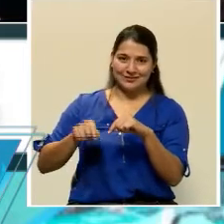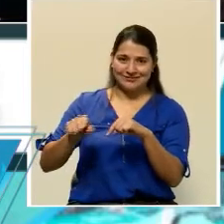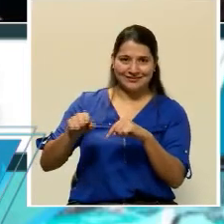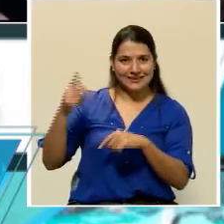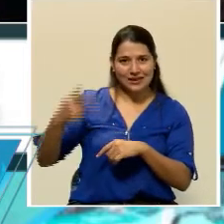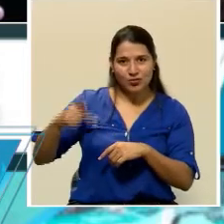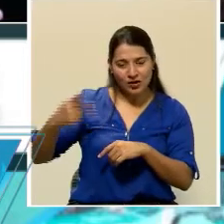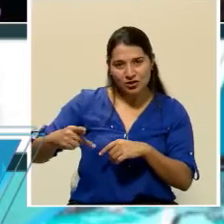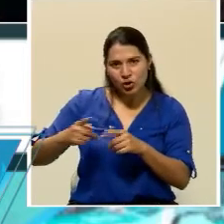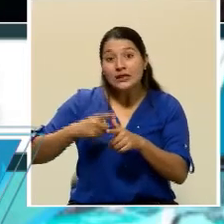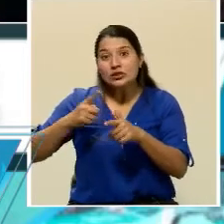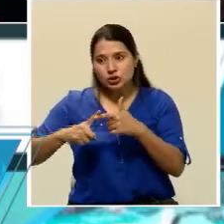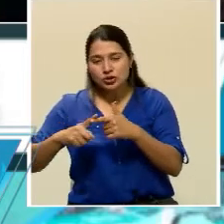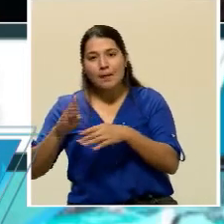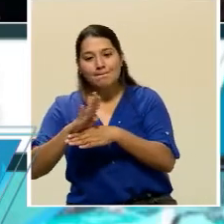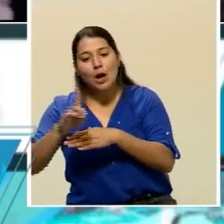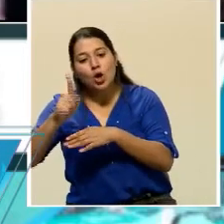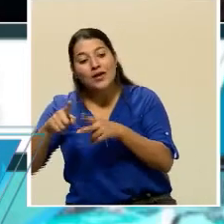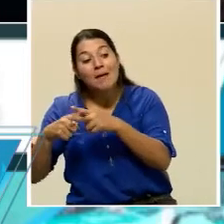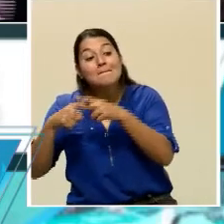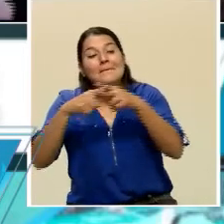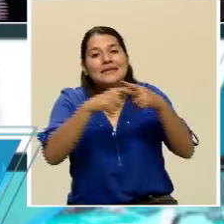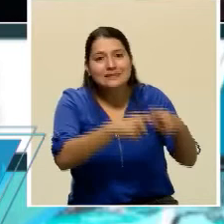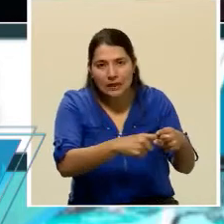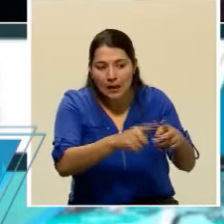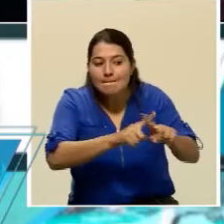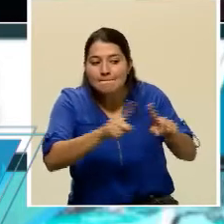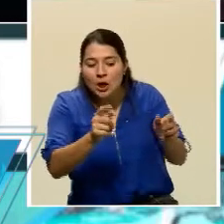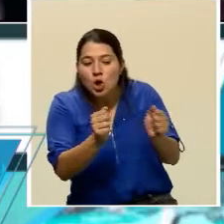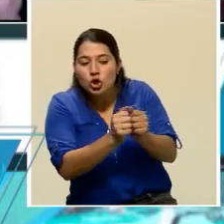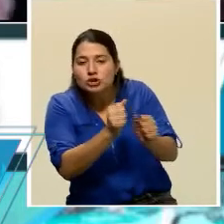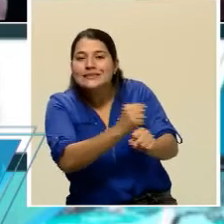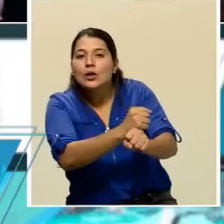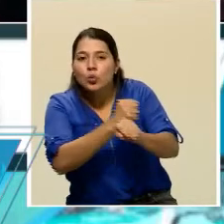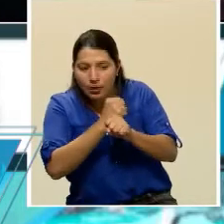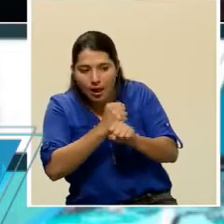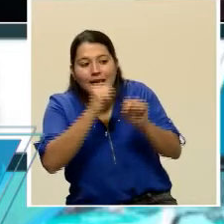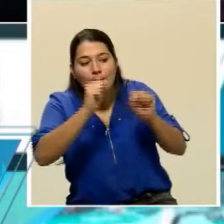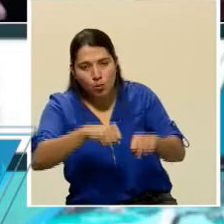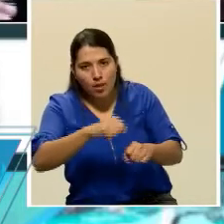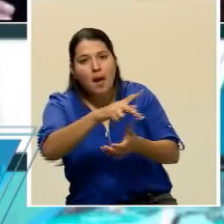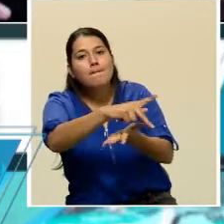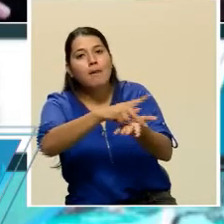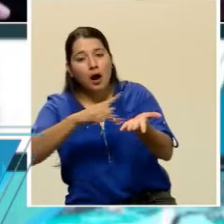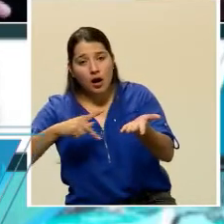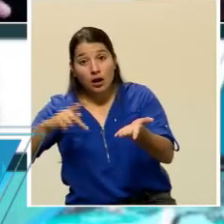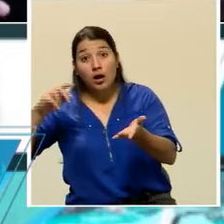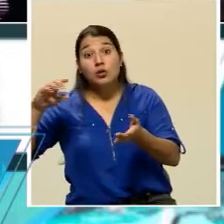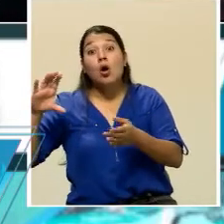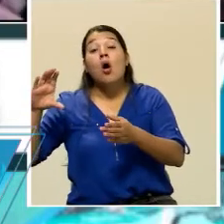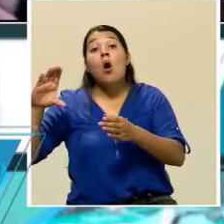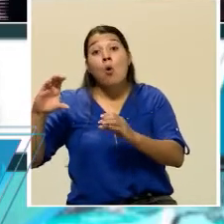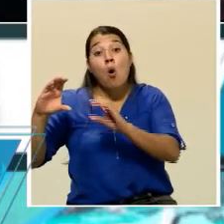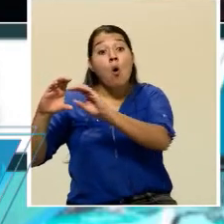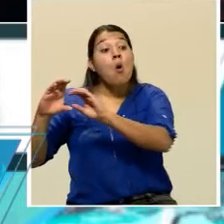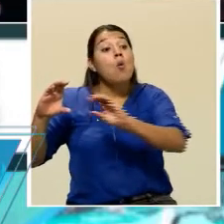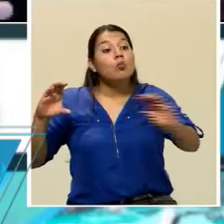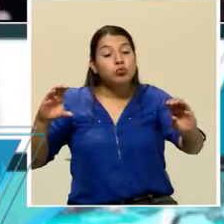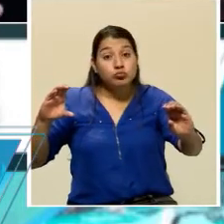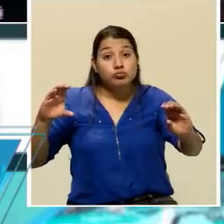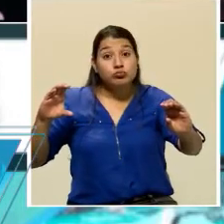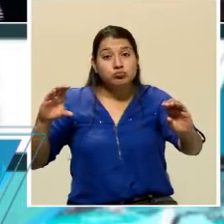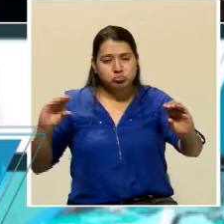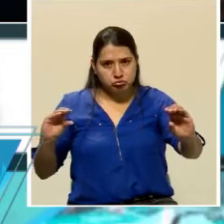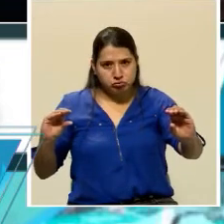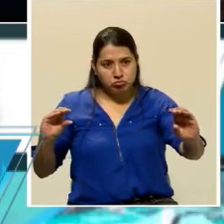podamos aprobar los diputados, de manera que ese fondo vaya como un respaldo para que los bancos